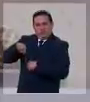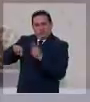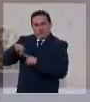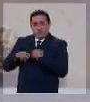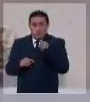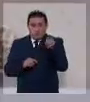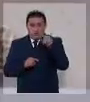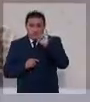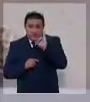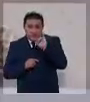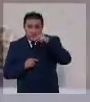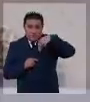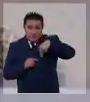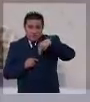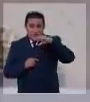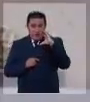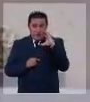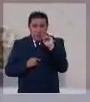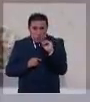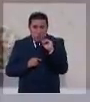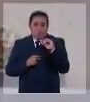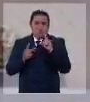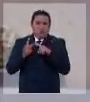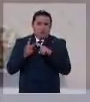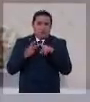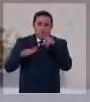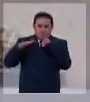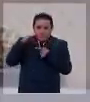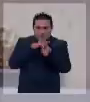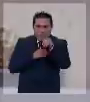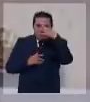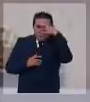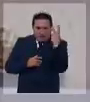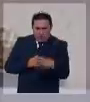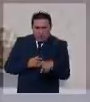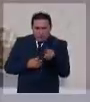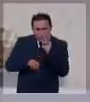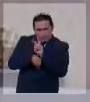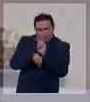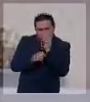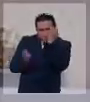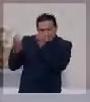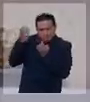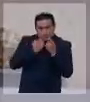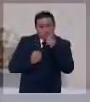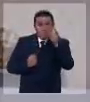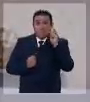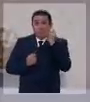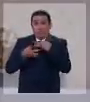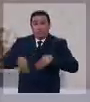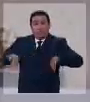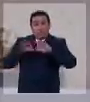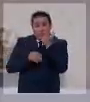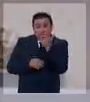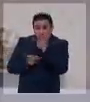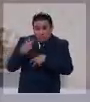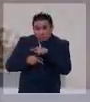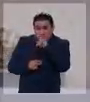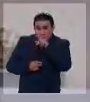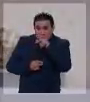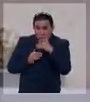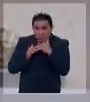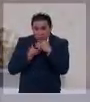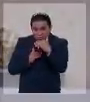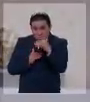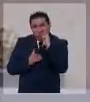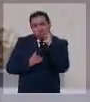el principal obstáculo para que crezca la economía es justamente la corrupción. Y yo quiero hablarle a la gente que nos ve en su casa,